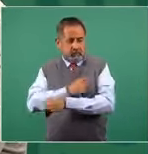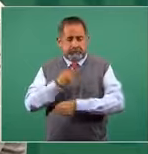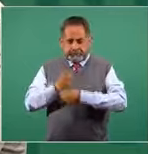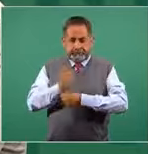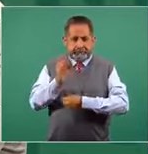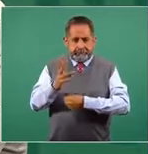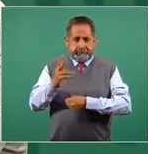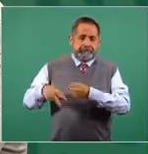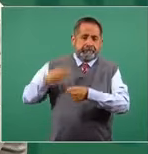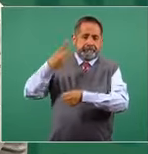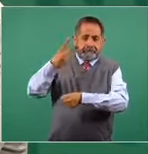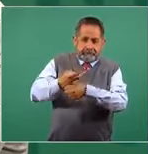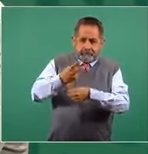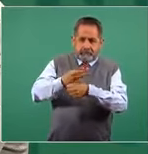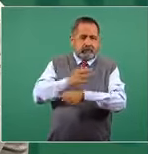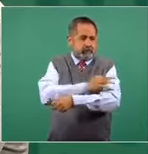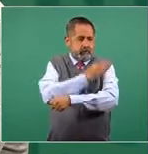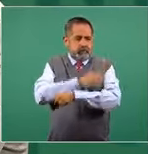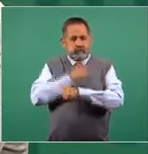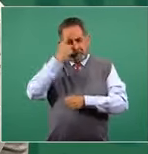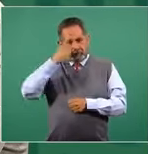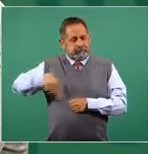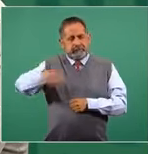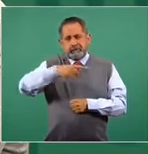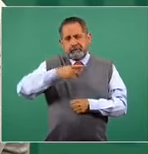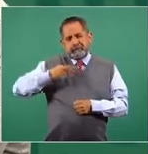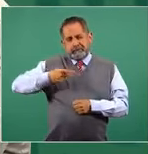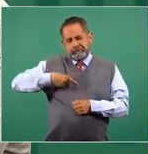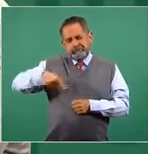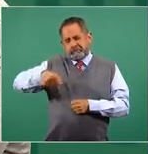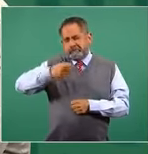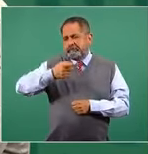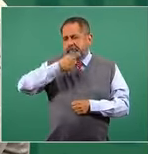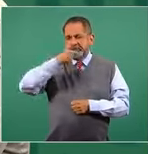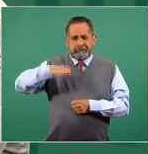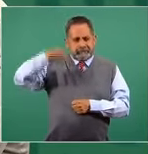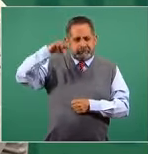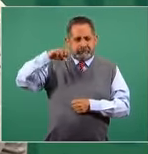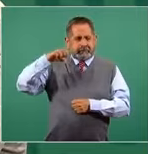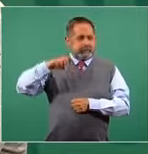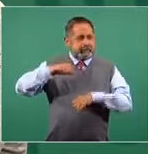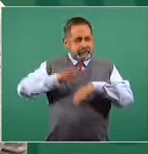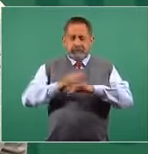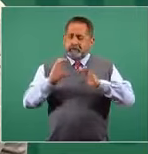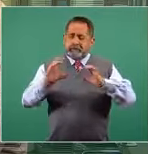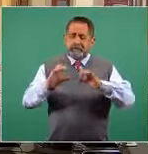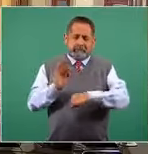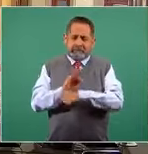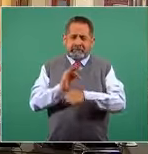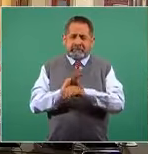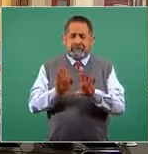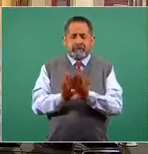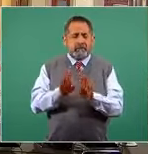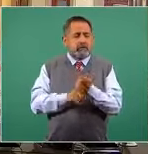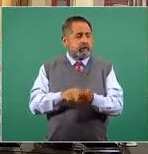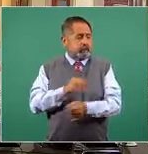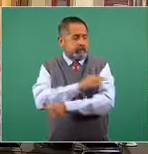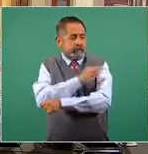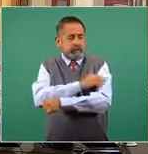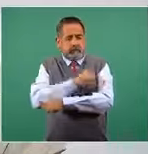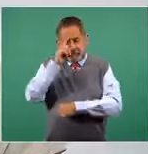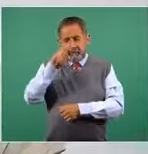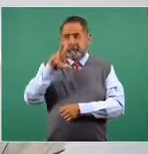dosis de los adultos mayores de 60 años y más, y por lo tanto tener a esta población de mayor riesgo protegida para que no pueda enfermar gravemente